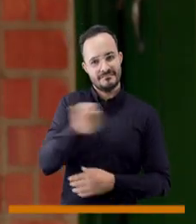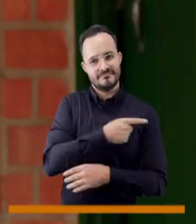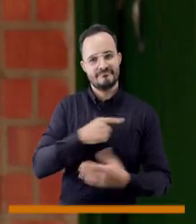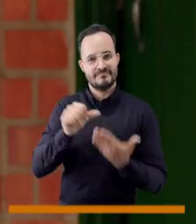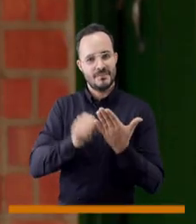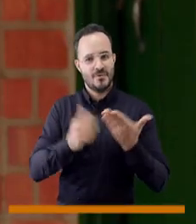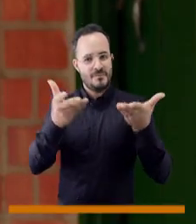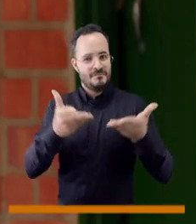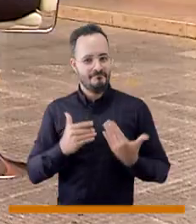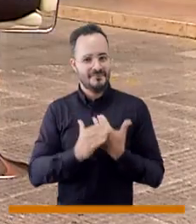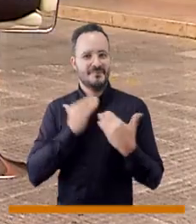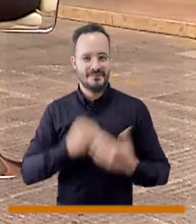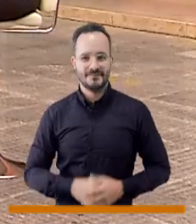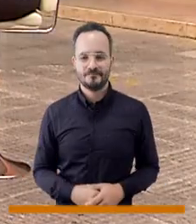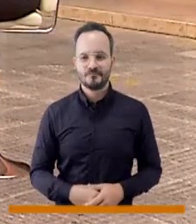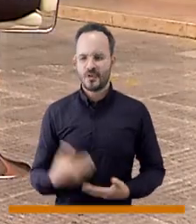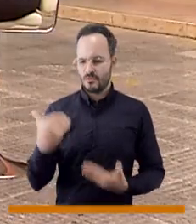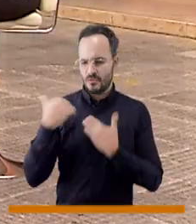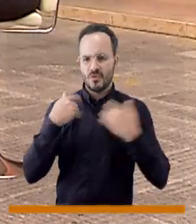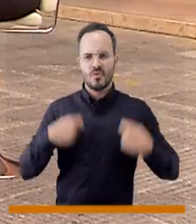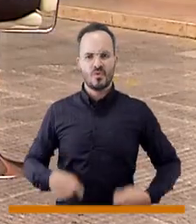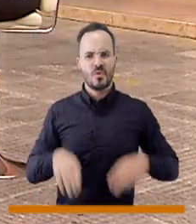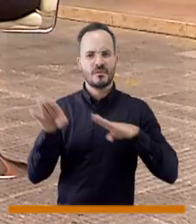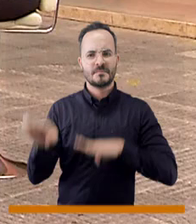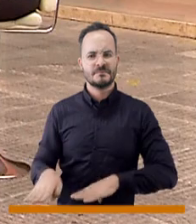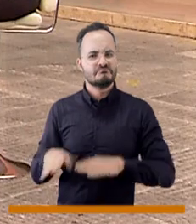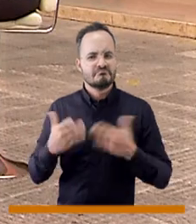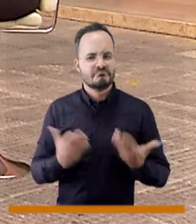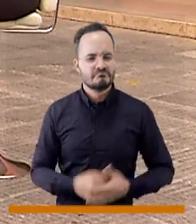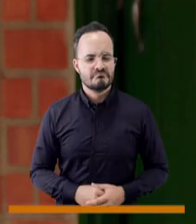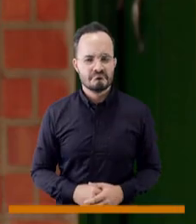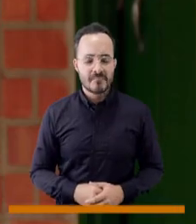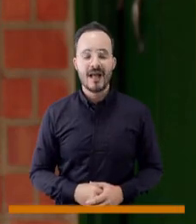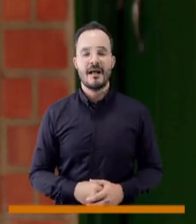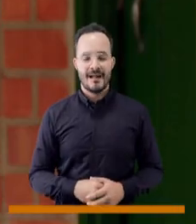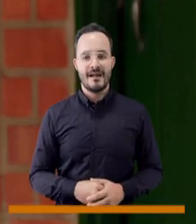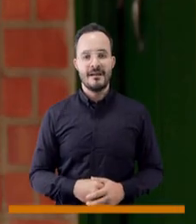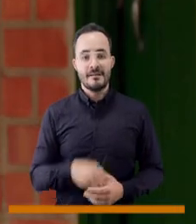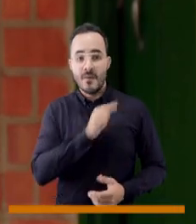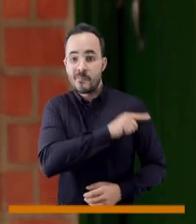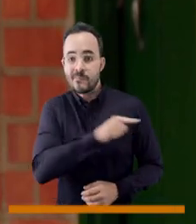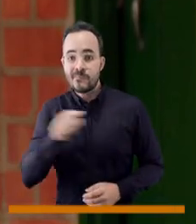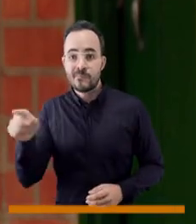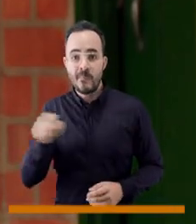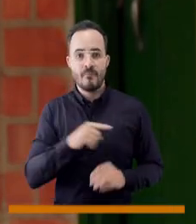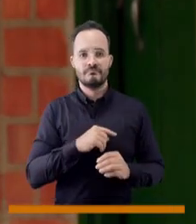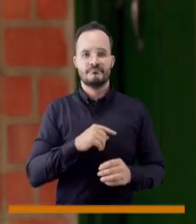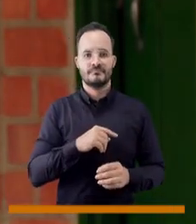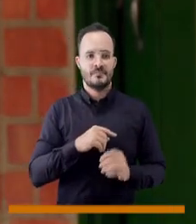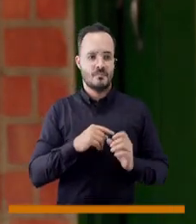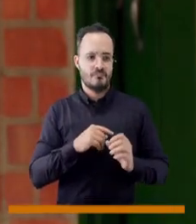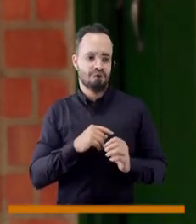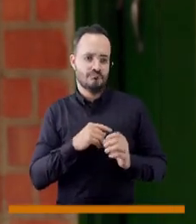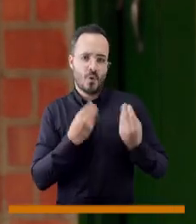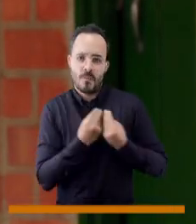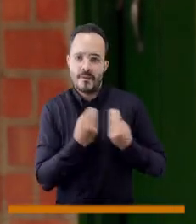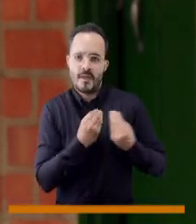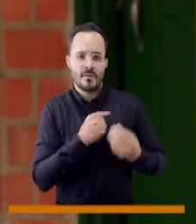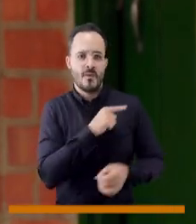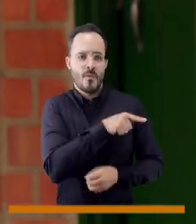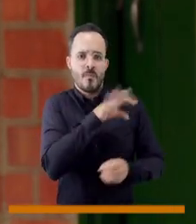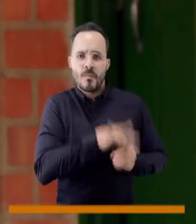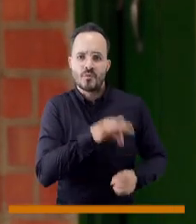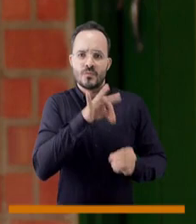gracias a ustedes y al programa por haberme invitado a esta entrevista. ¿Yo qué hago como representante? Pues acoger los